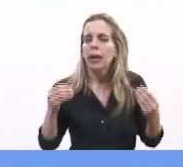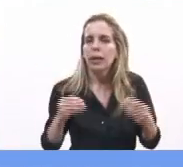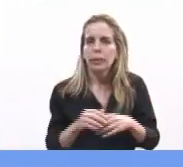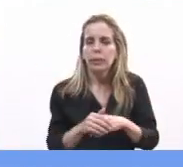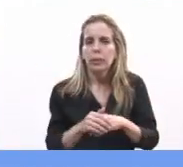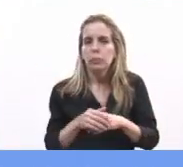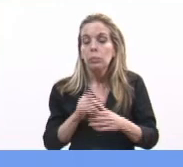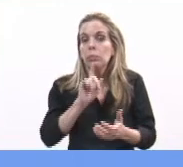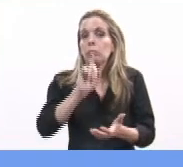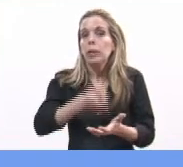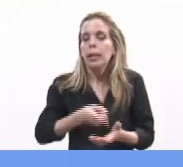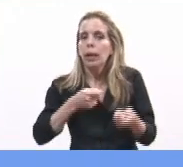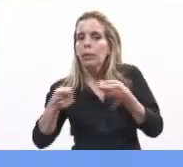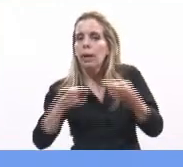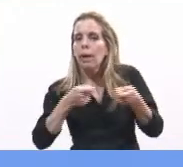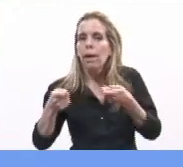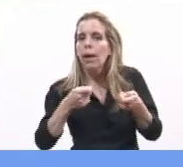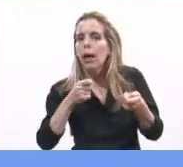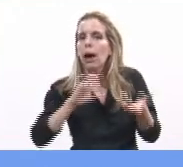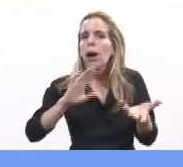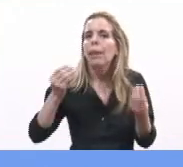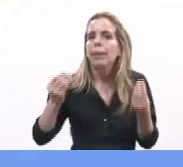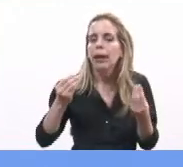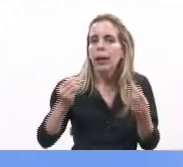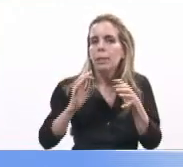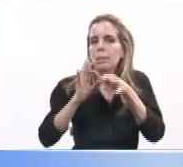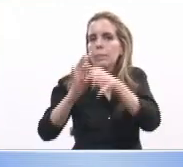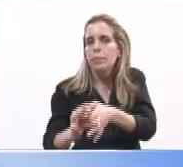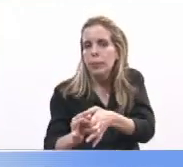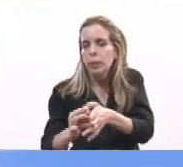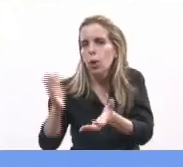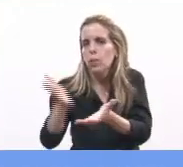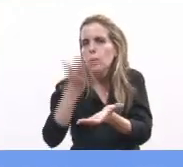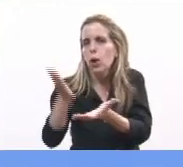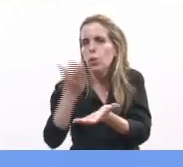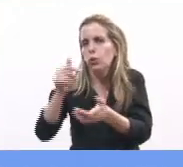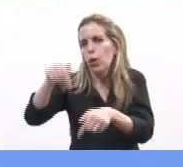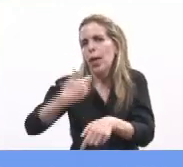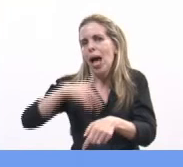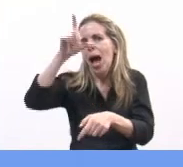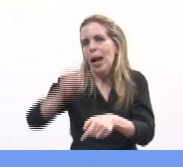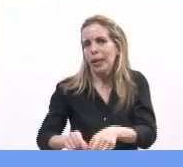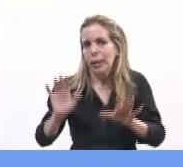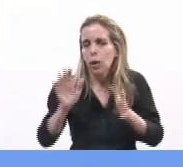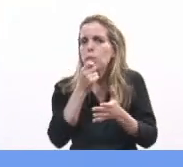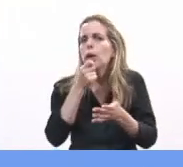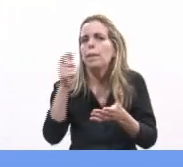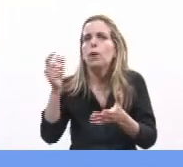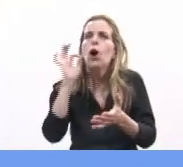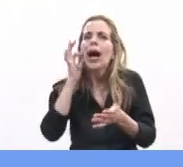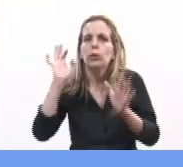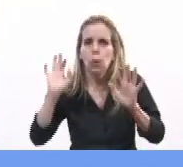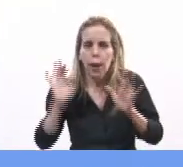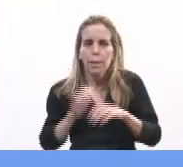medidas regulatorias que tienen que ver con actividades productivas en otros países anti caso de azúcar nosotros